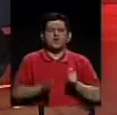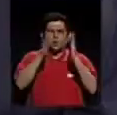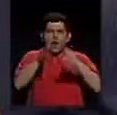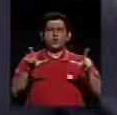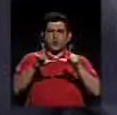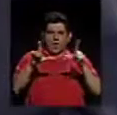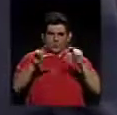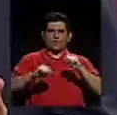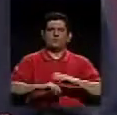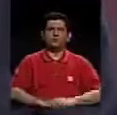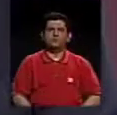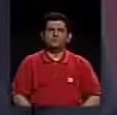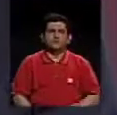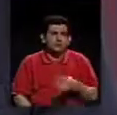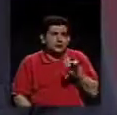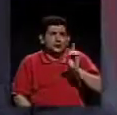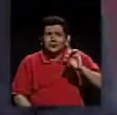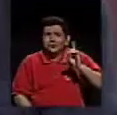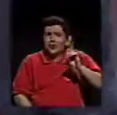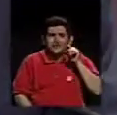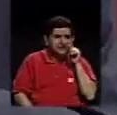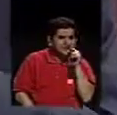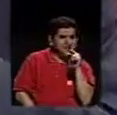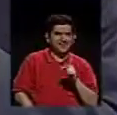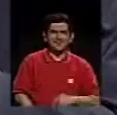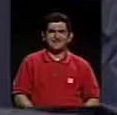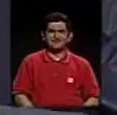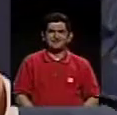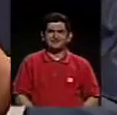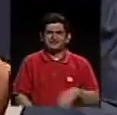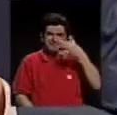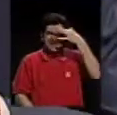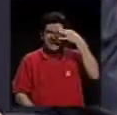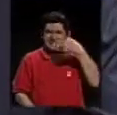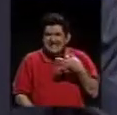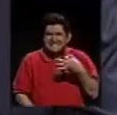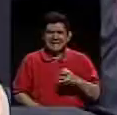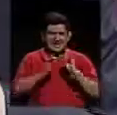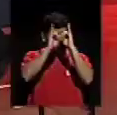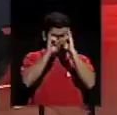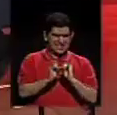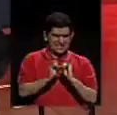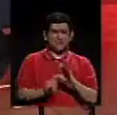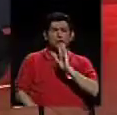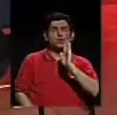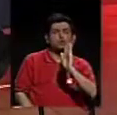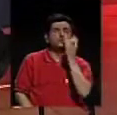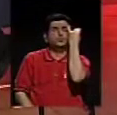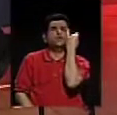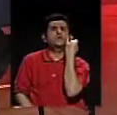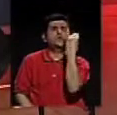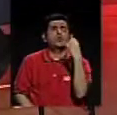abogado, donde las posiciones individuales y la ideología